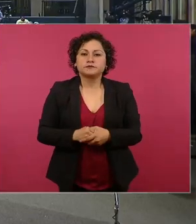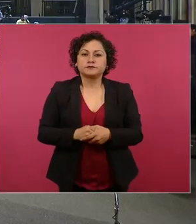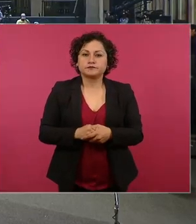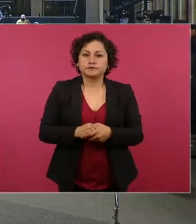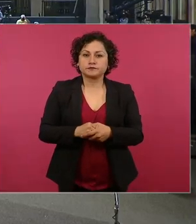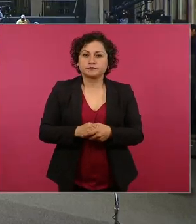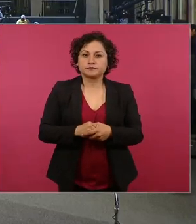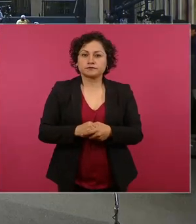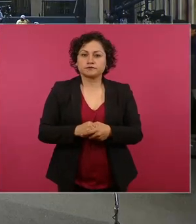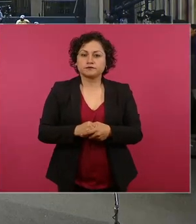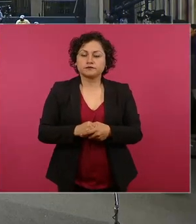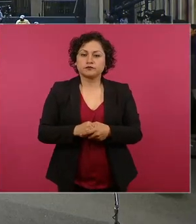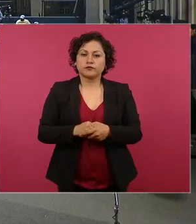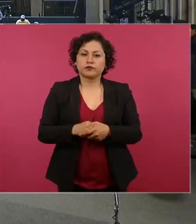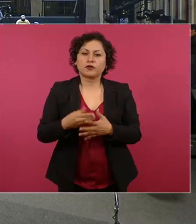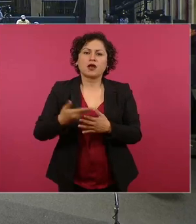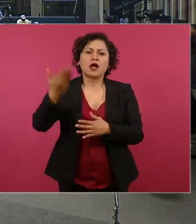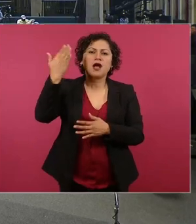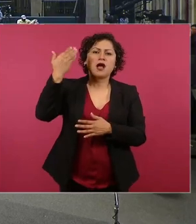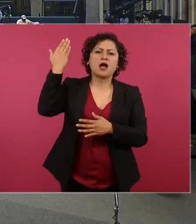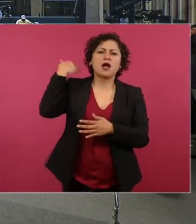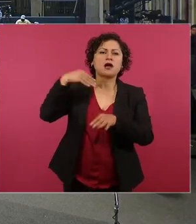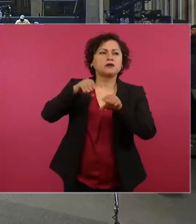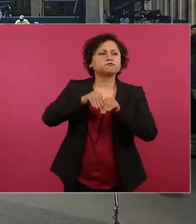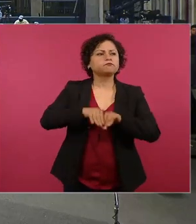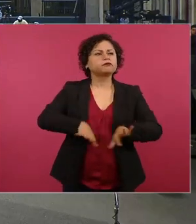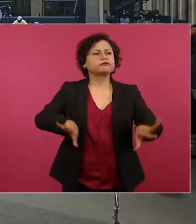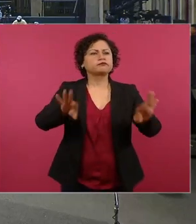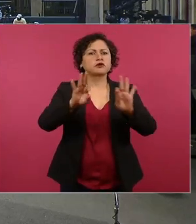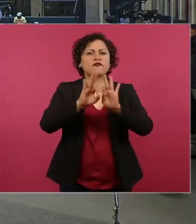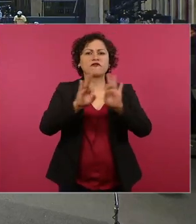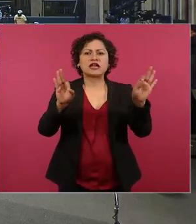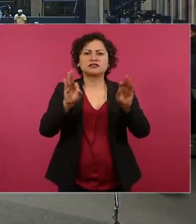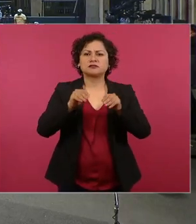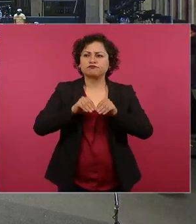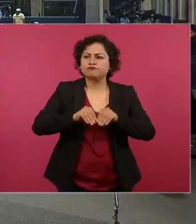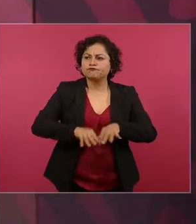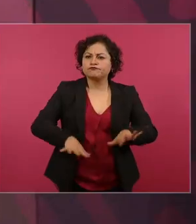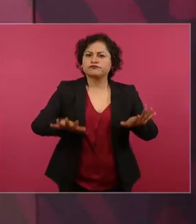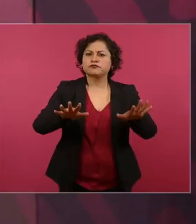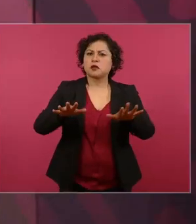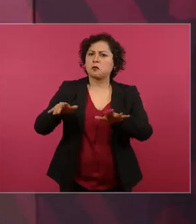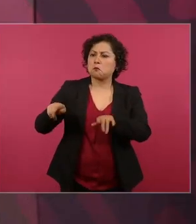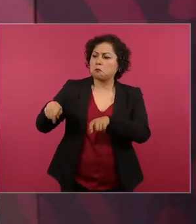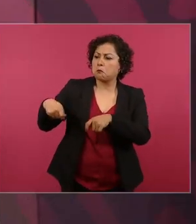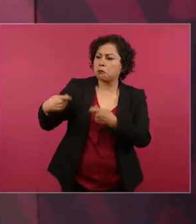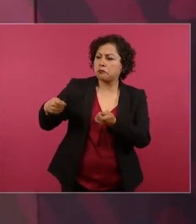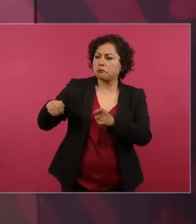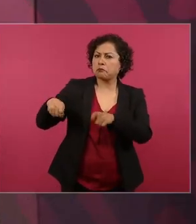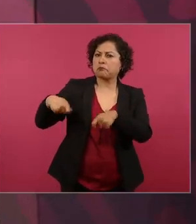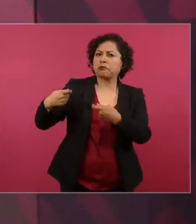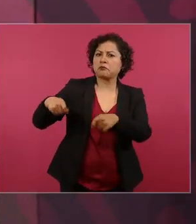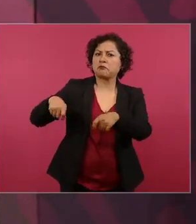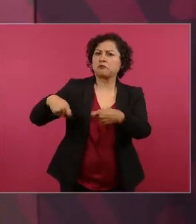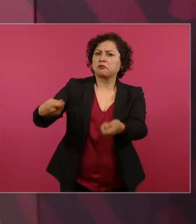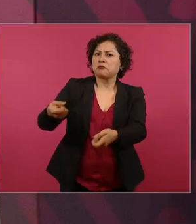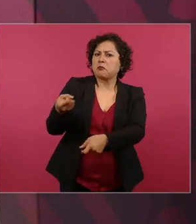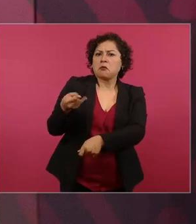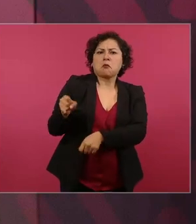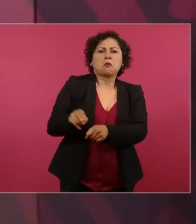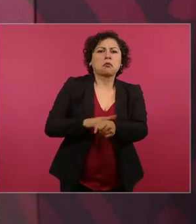Se dio a conocer y se transmitió de generación en generación. La otra sí